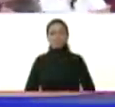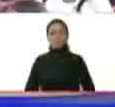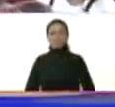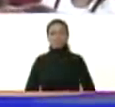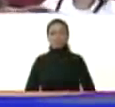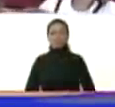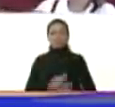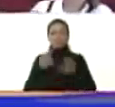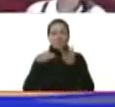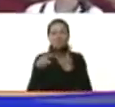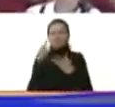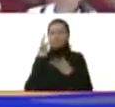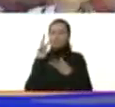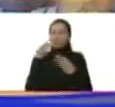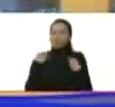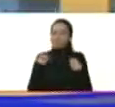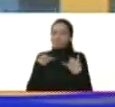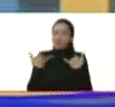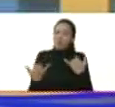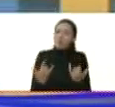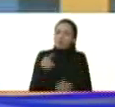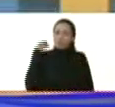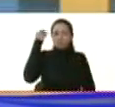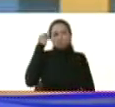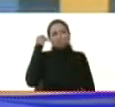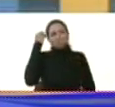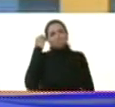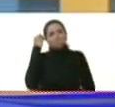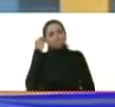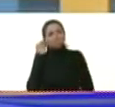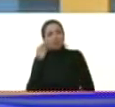¿Qué cosas de la vida, Cilia? Ah, Cilita.